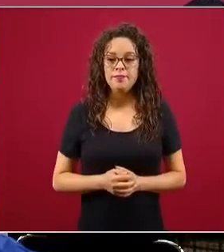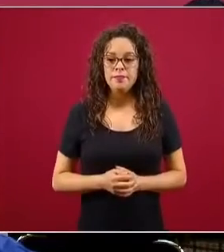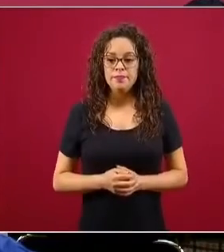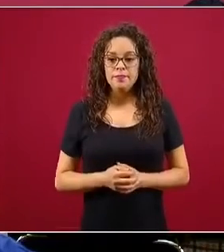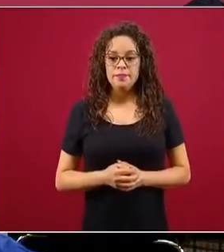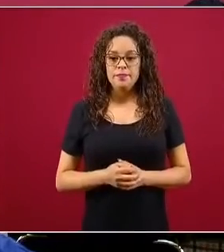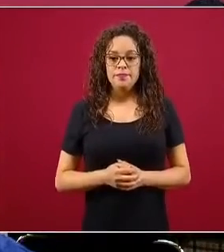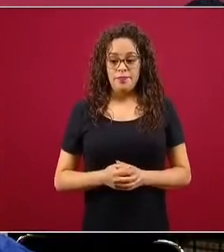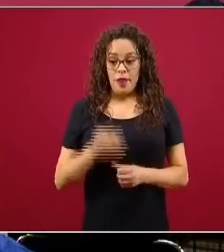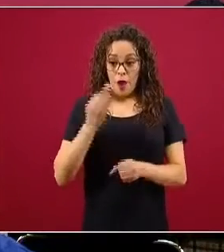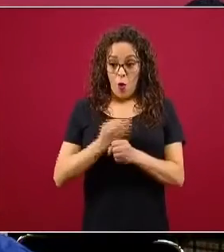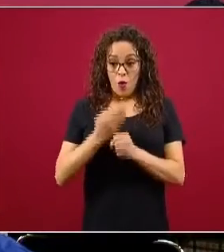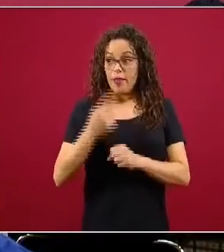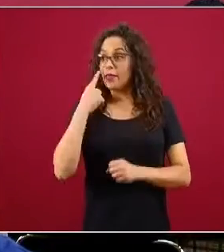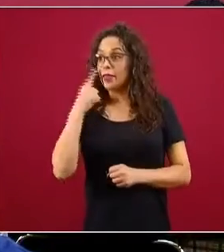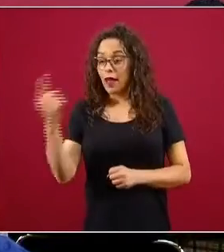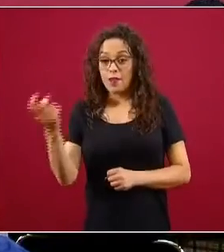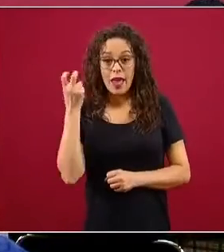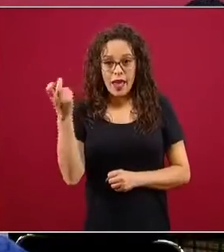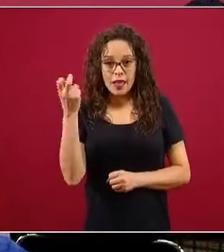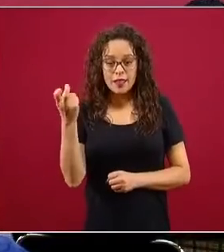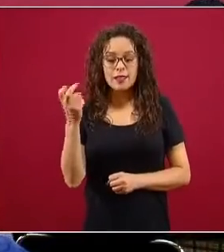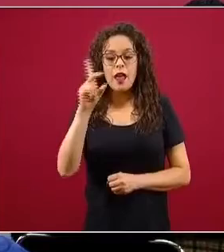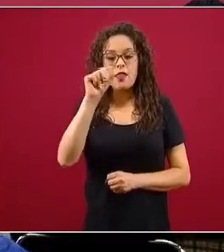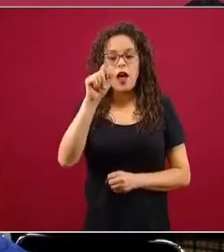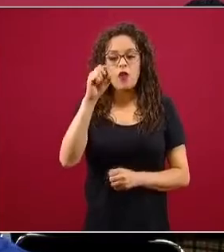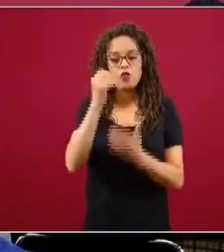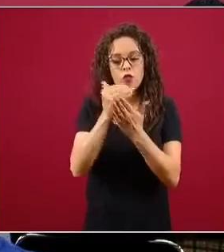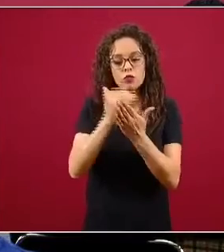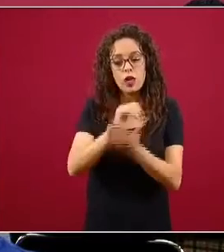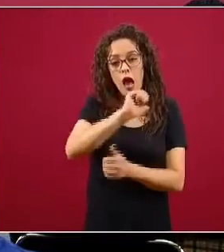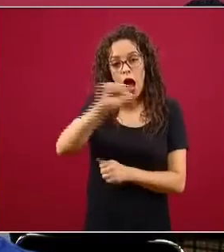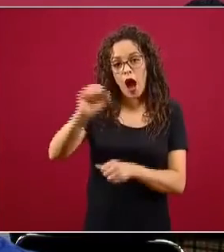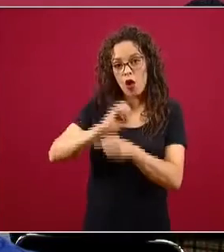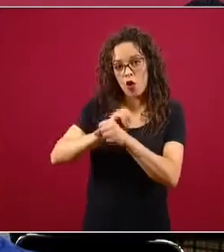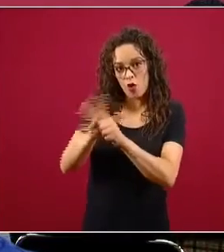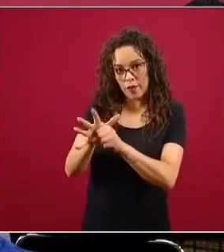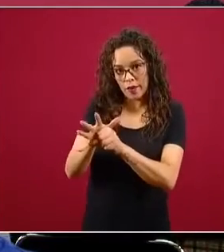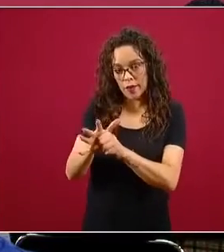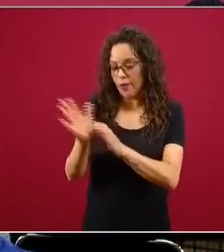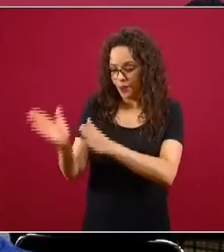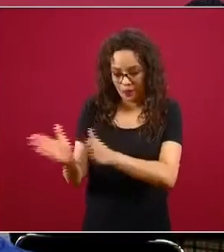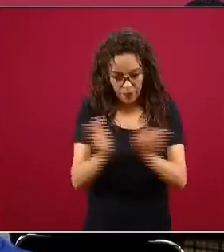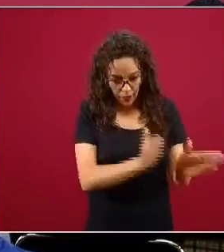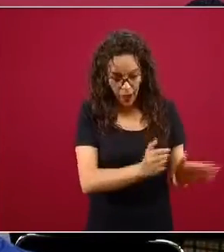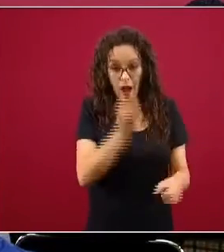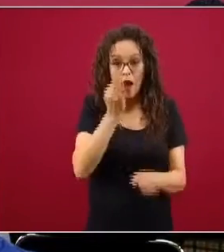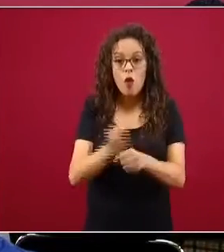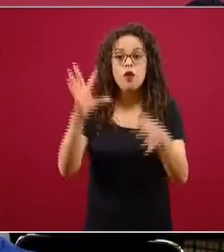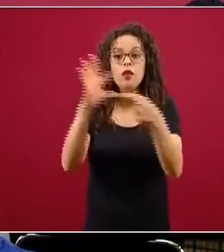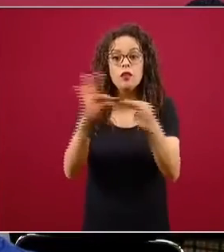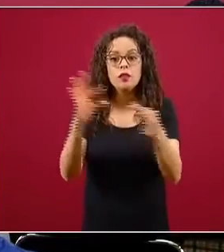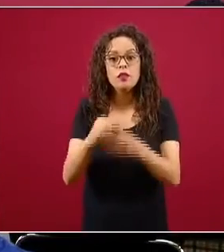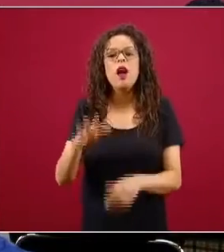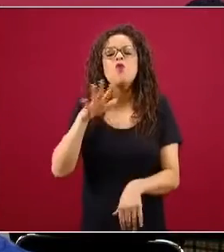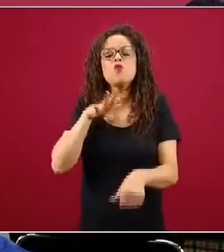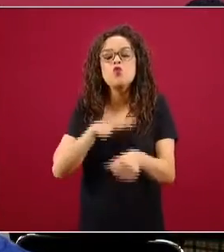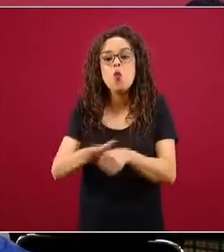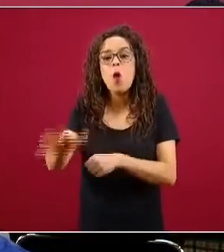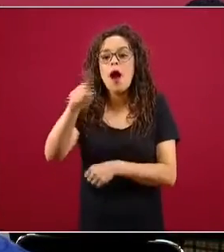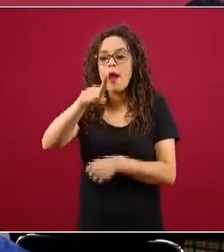Ahora, esto es lo que tenemos de los datos de COVID. Ahora vamos a hablar un poco de cuál es el problema. Este esquema, que es un